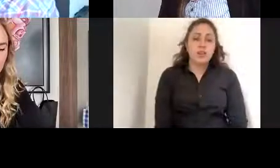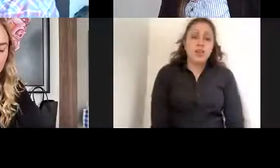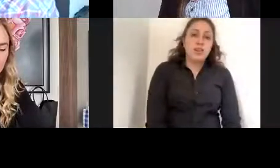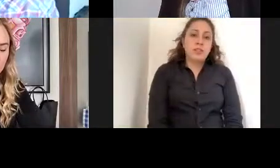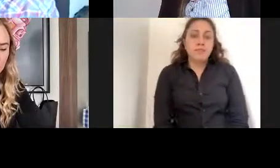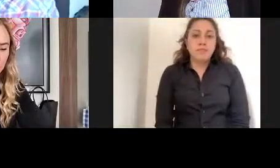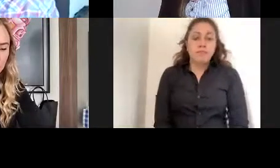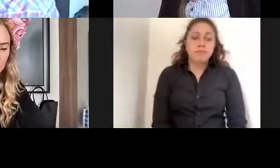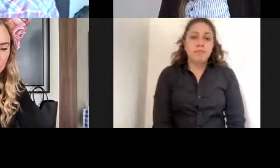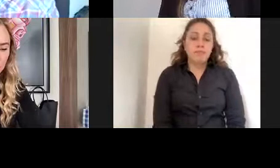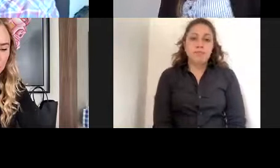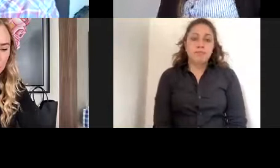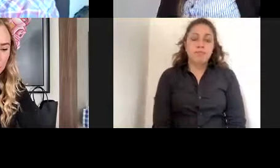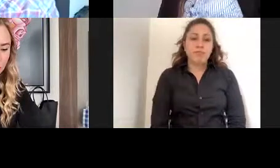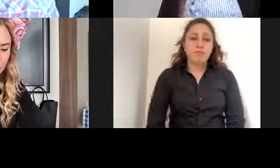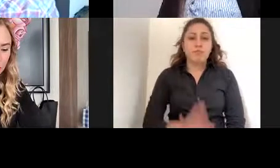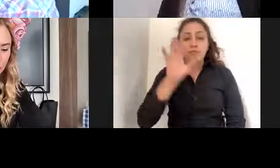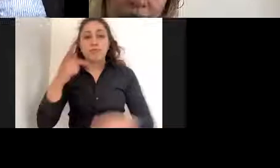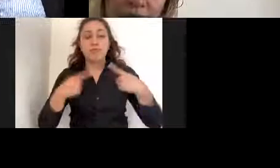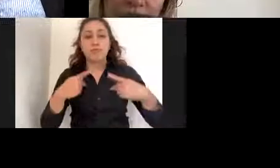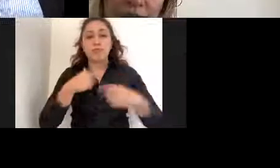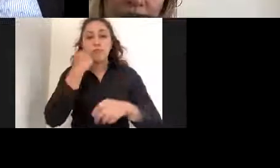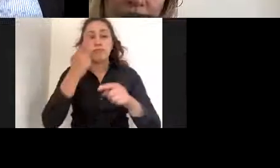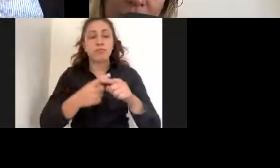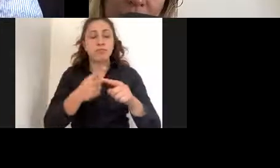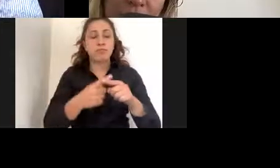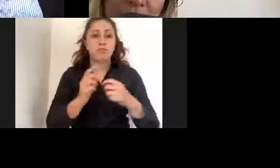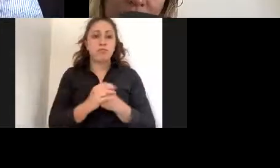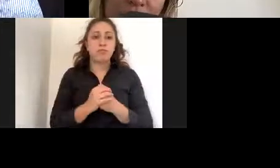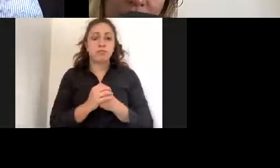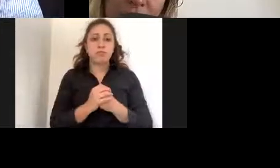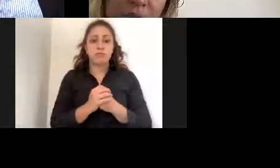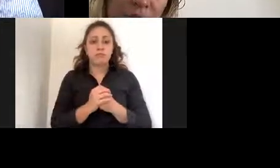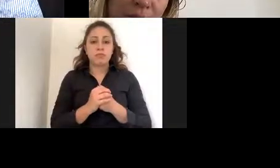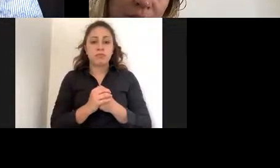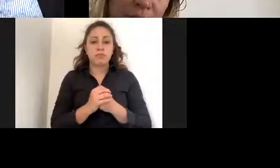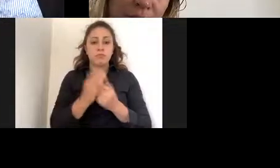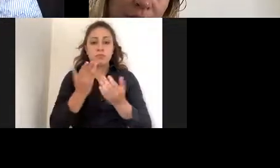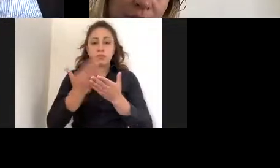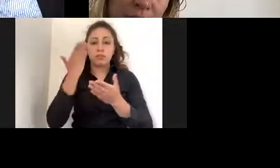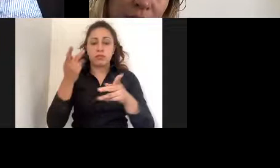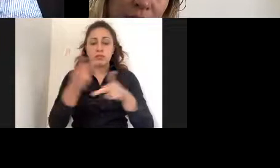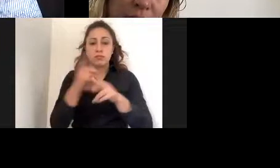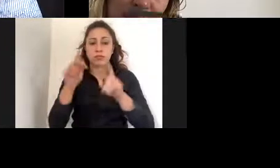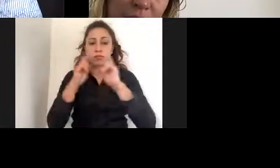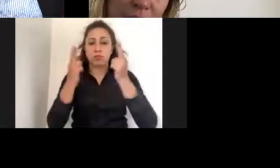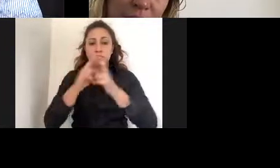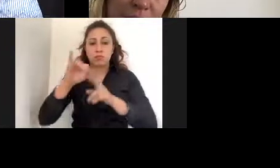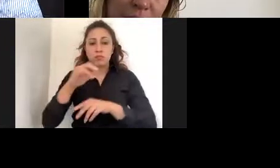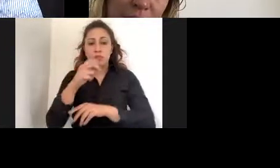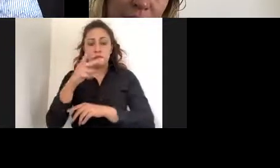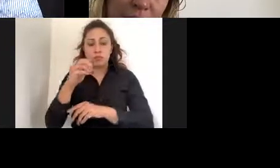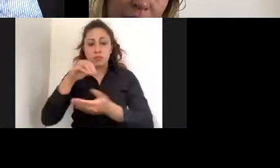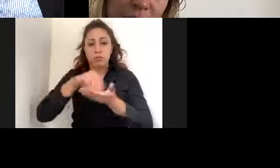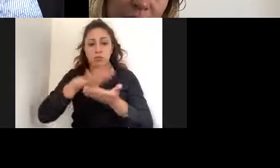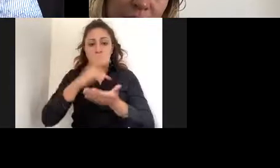Si no lo hay. Sí, tenía yo nada más, lo que aprobó la Jucopo está incluyendo estos temas que acaba de mencionar.